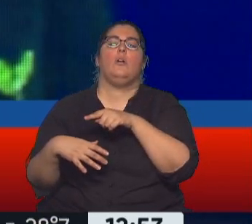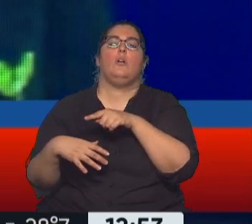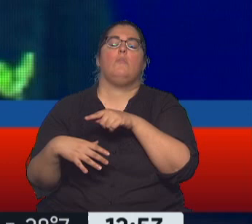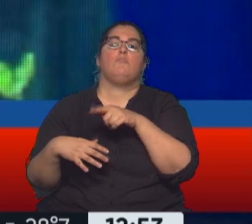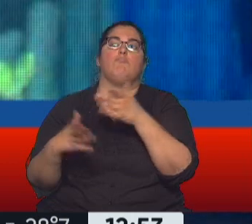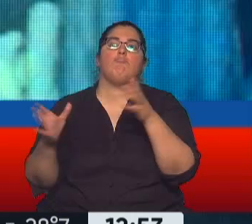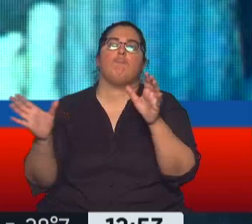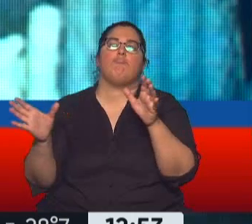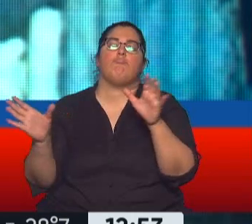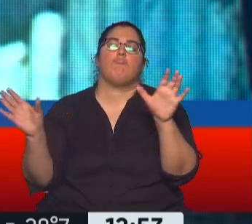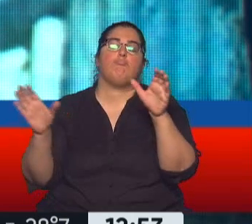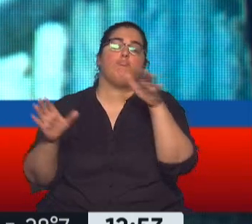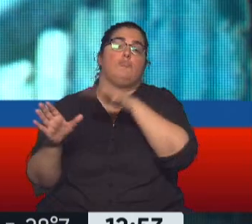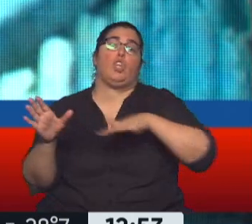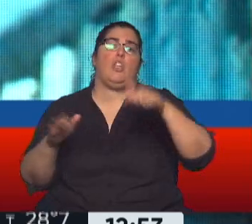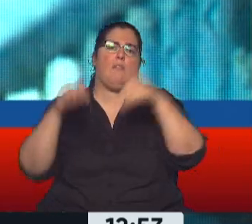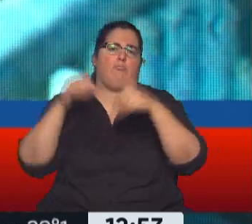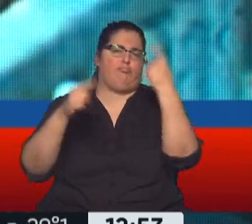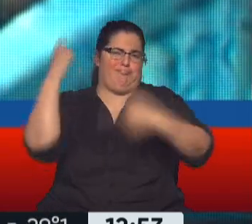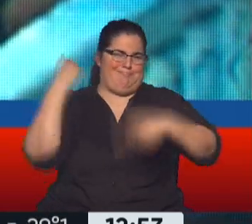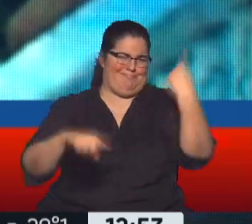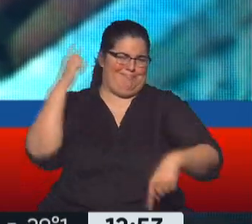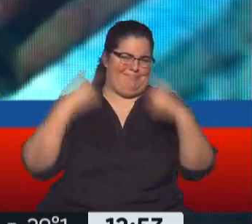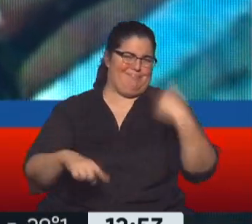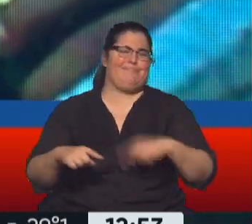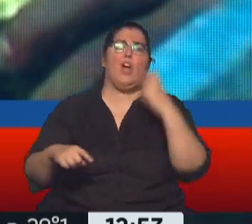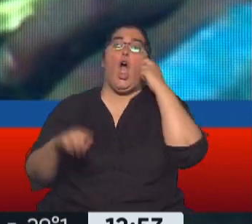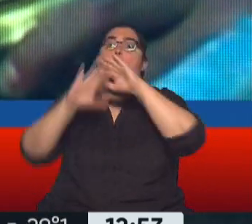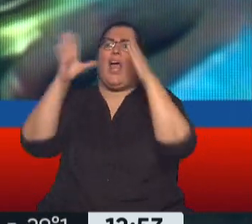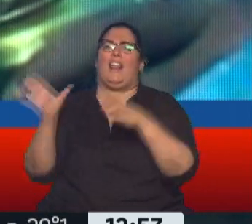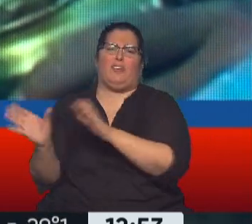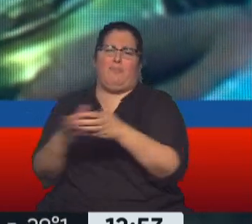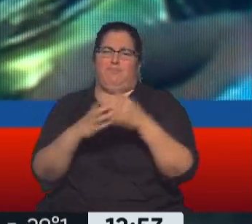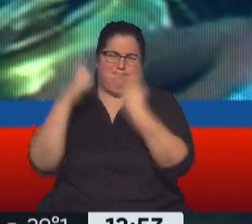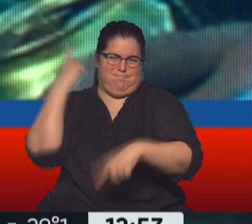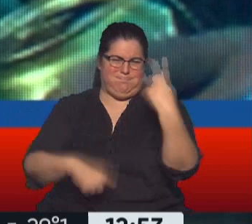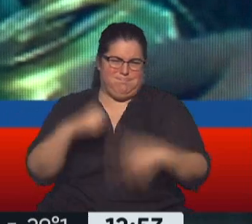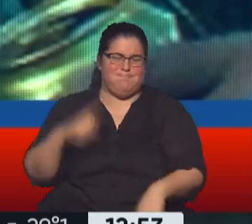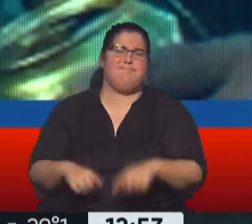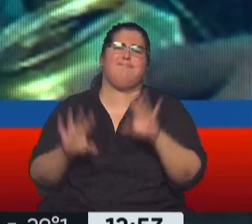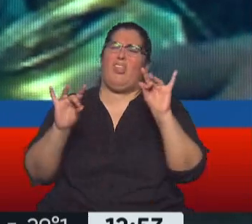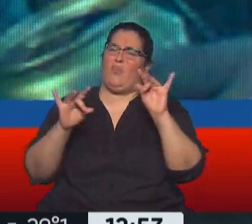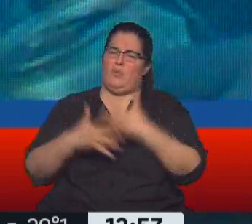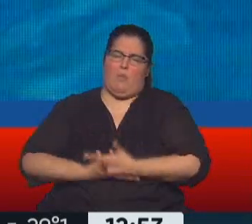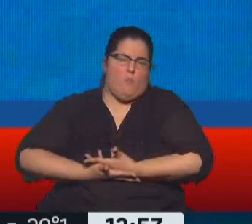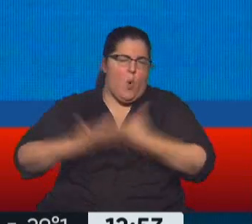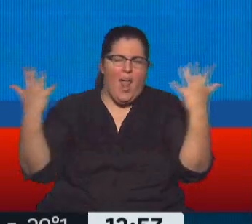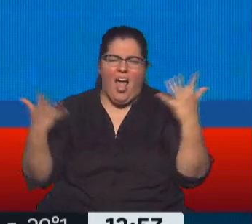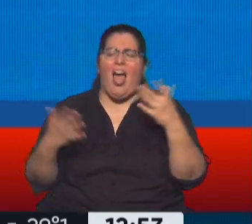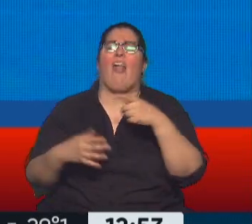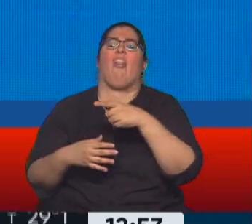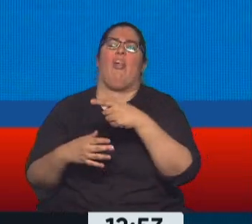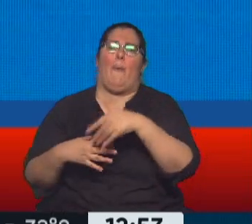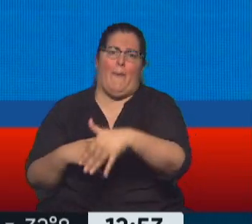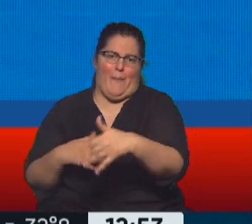electorado muy heterogéneo, y un Congreso muy heterogéneo y dificultades muy grandes que va a